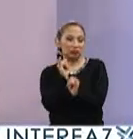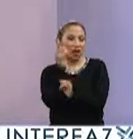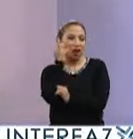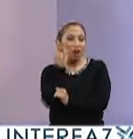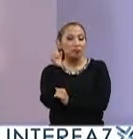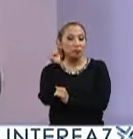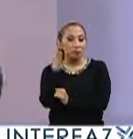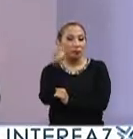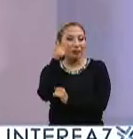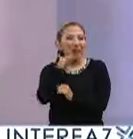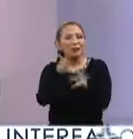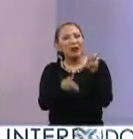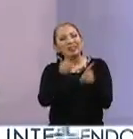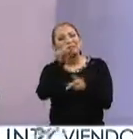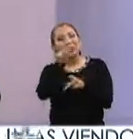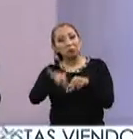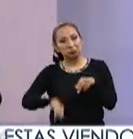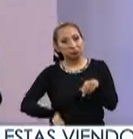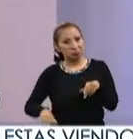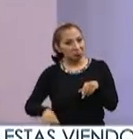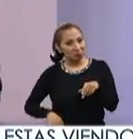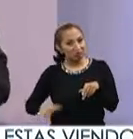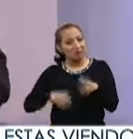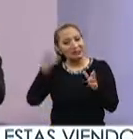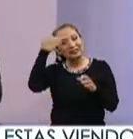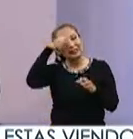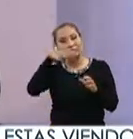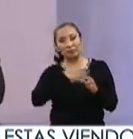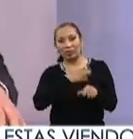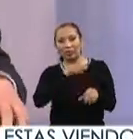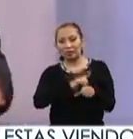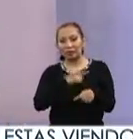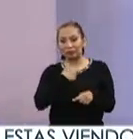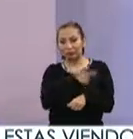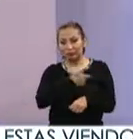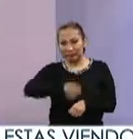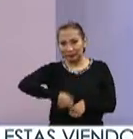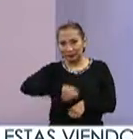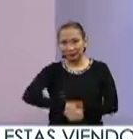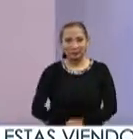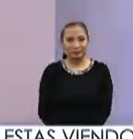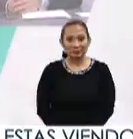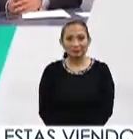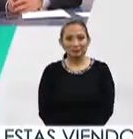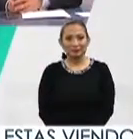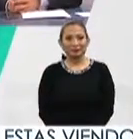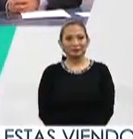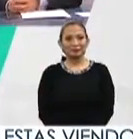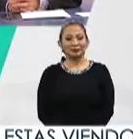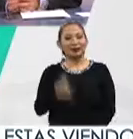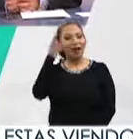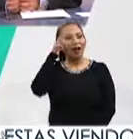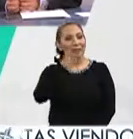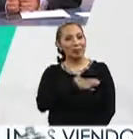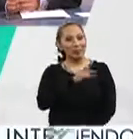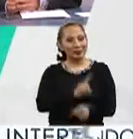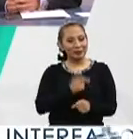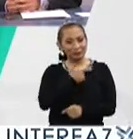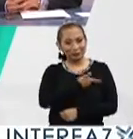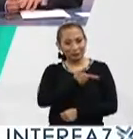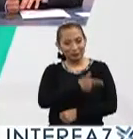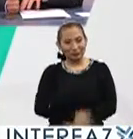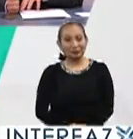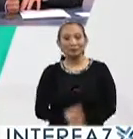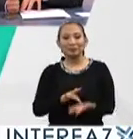León. Precisamente platicaremos de esta interesante experiencia. Muy buenos días, es un gusto saludarte. Hola, ¿qué tal? Muy buenos días, un